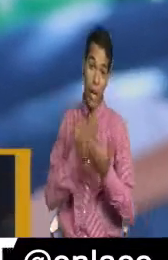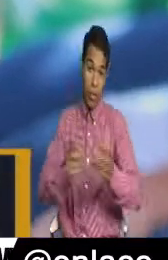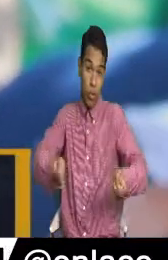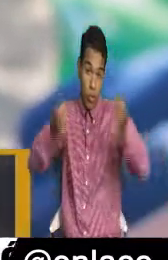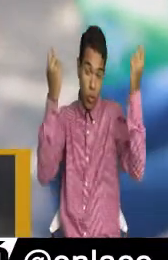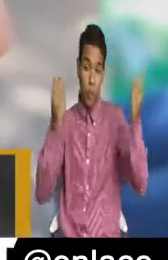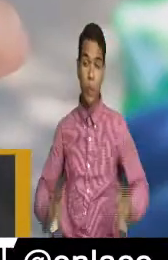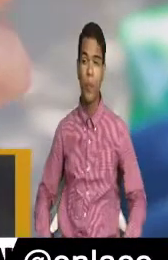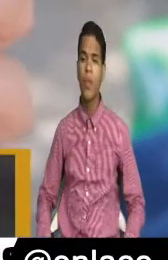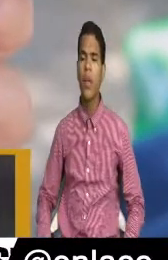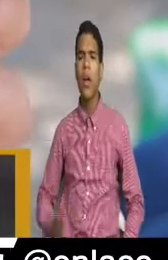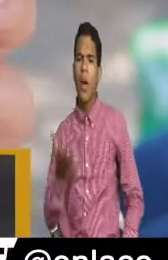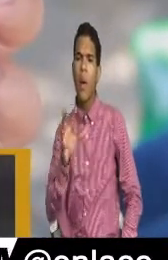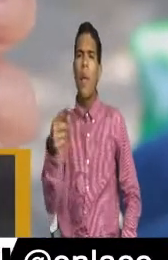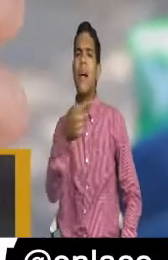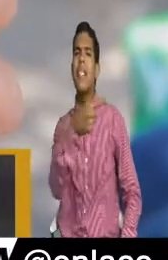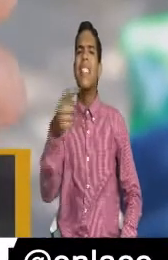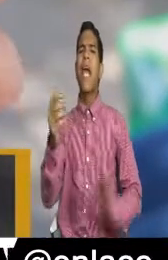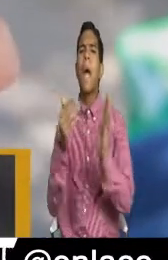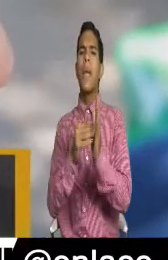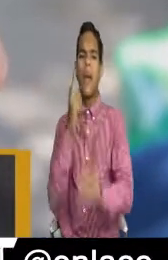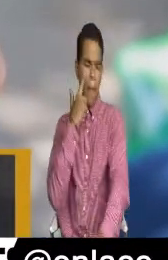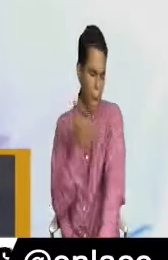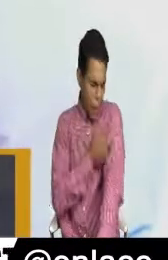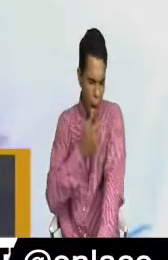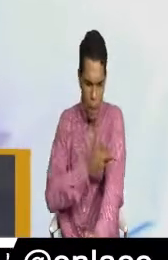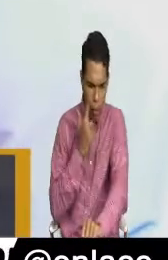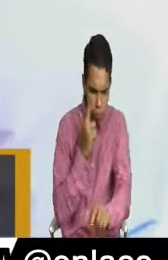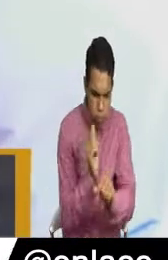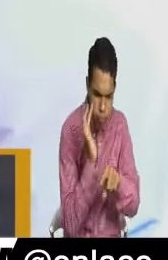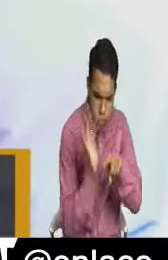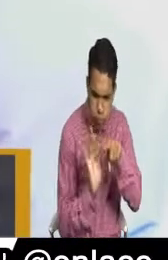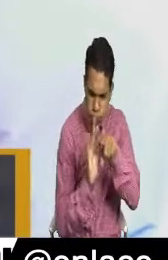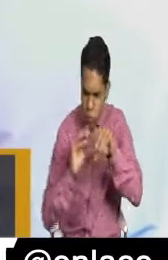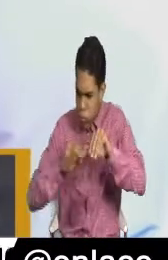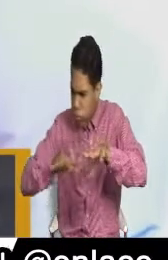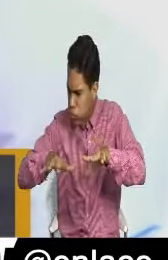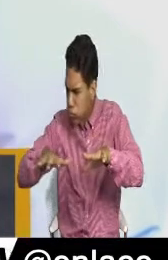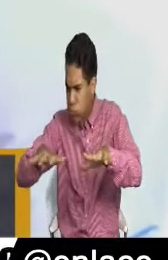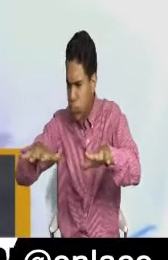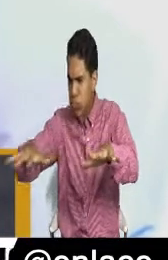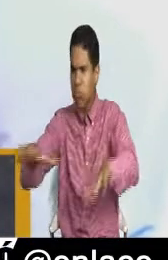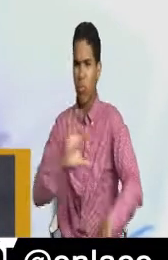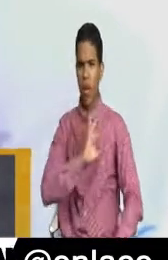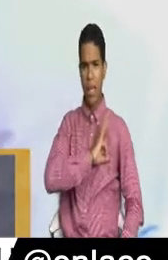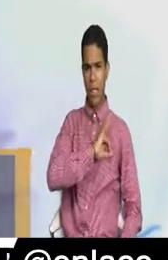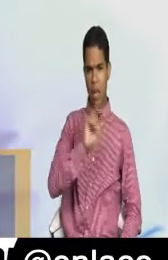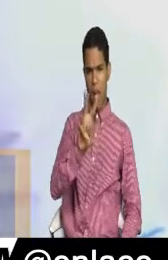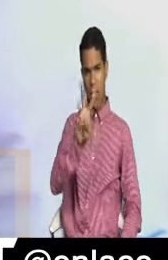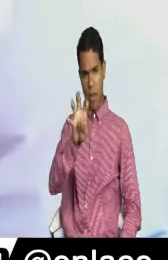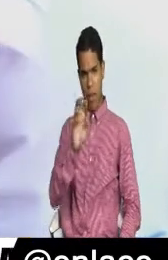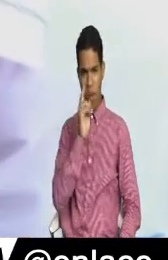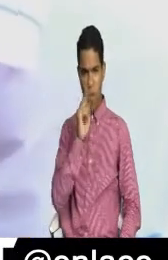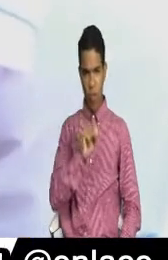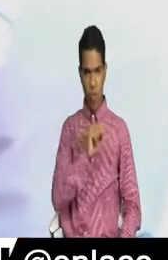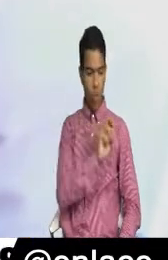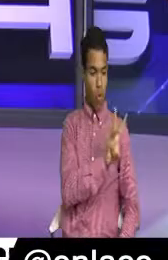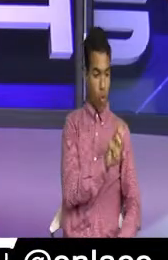fueron aplicadas a barranqueños en la jornada que se desarrolló el sábado 29 de junio desde las 8 de la mañana hasta las 4 de la